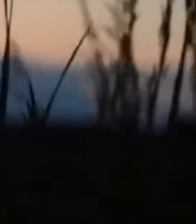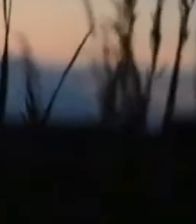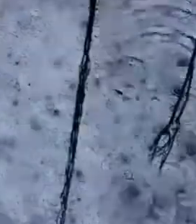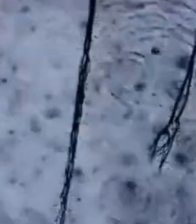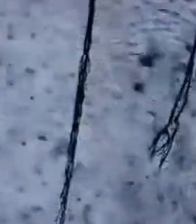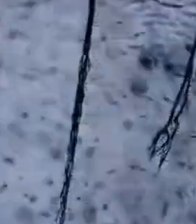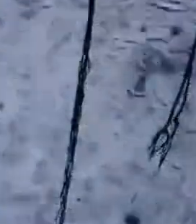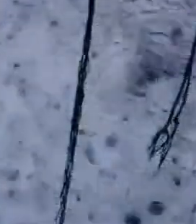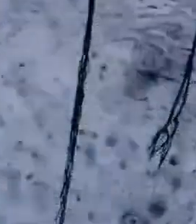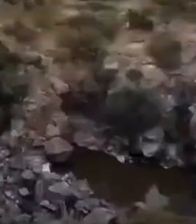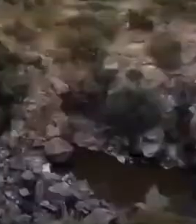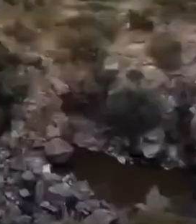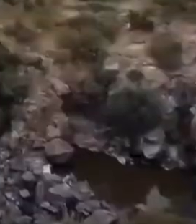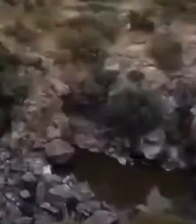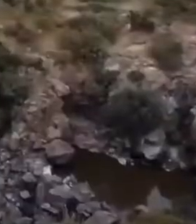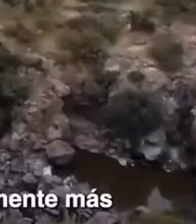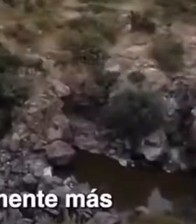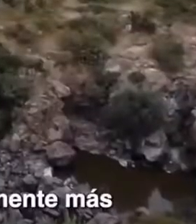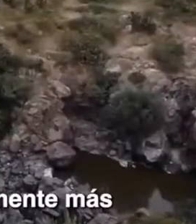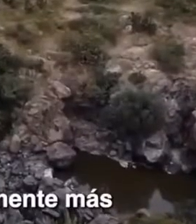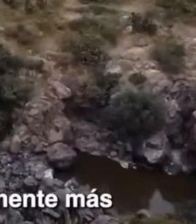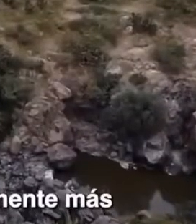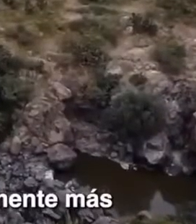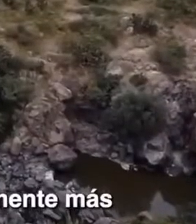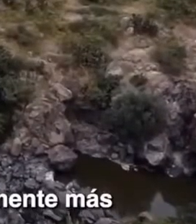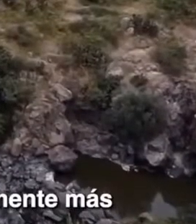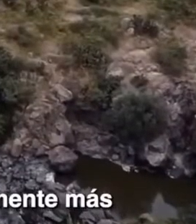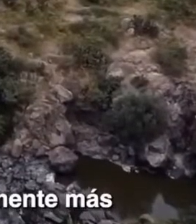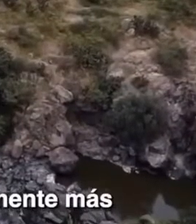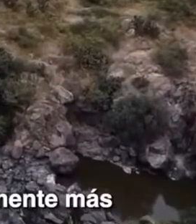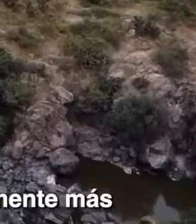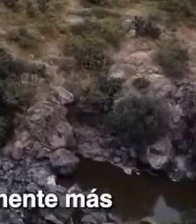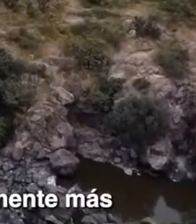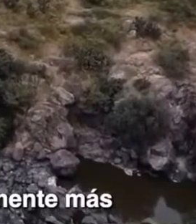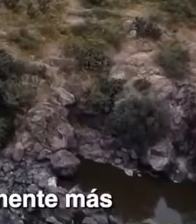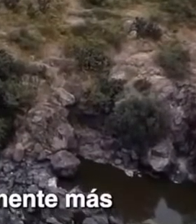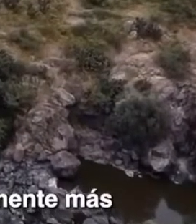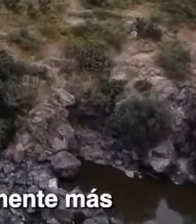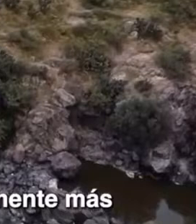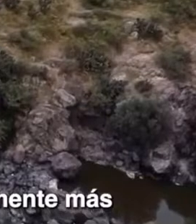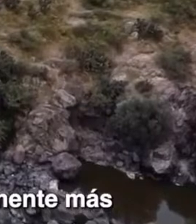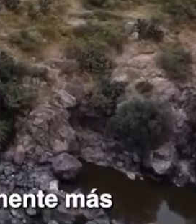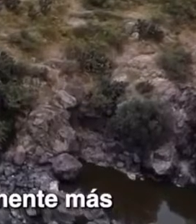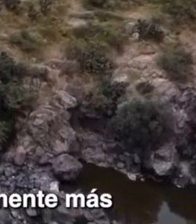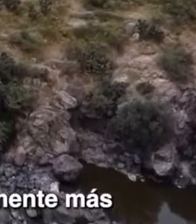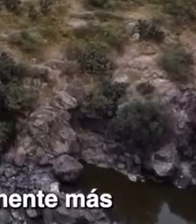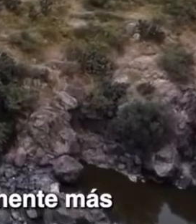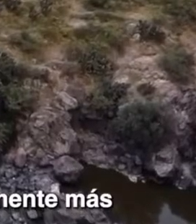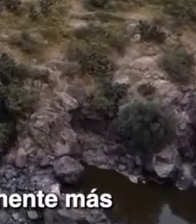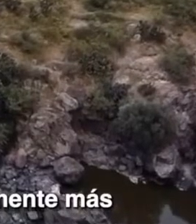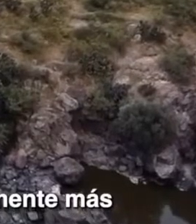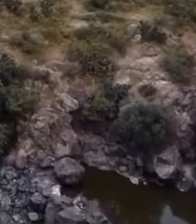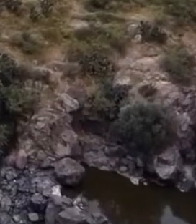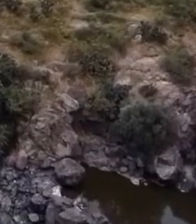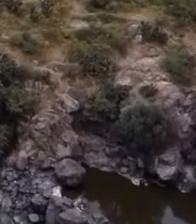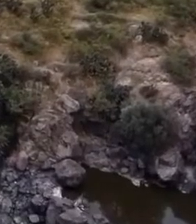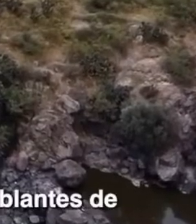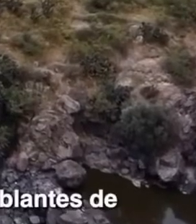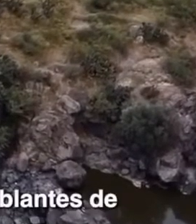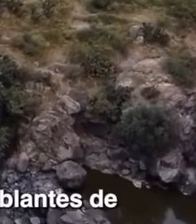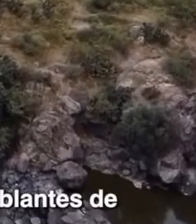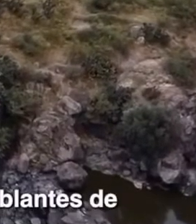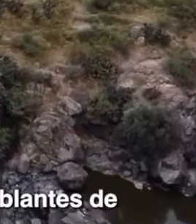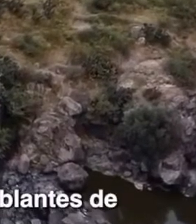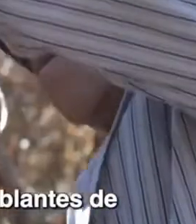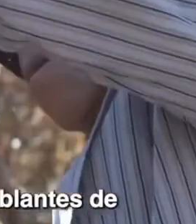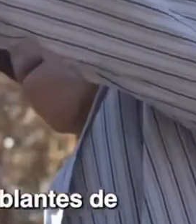El agua es medicina. México es uno de los países biológica y culturalmente más ricos del planeta.